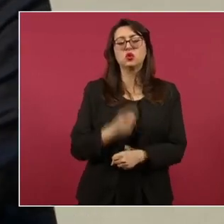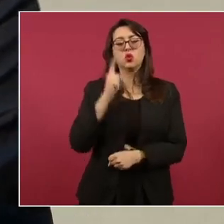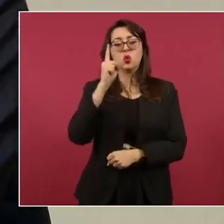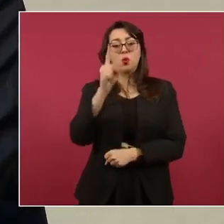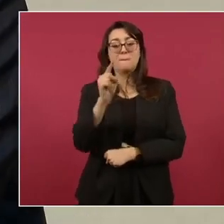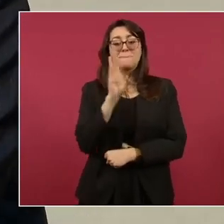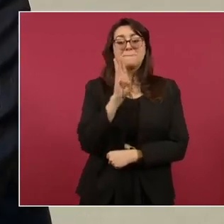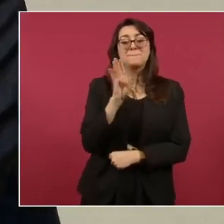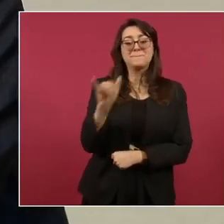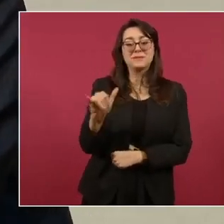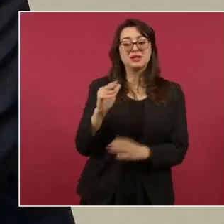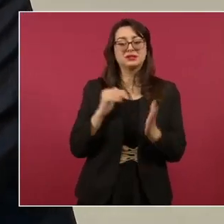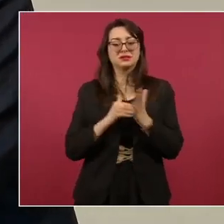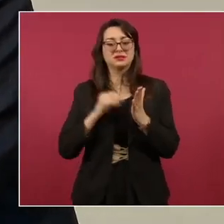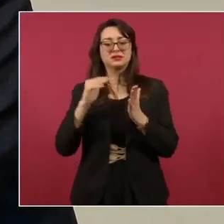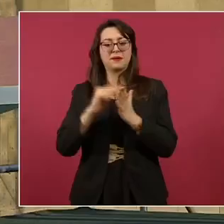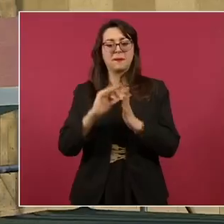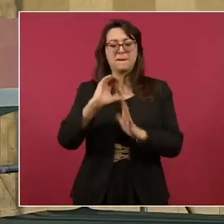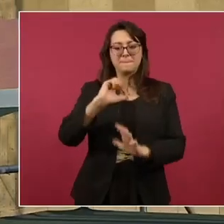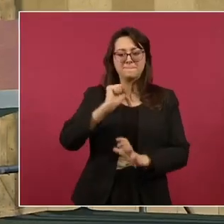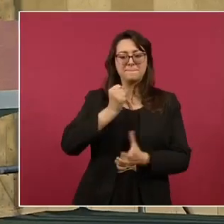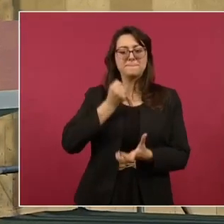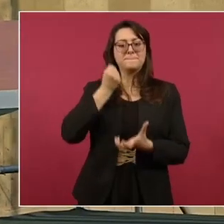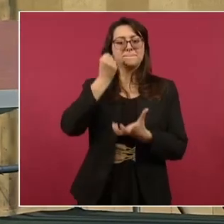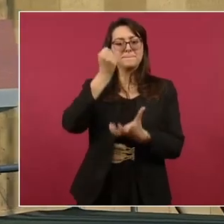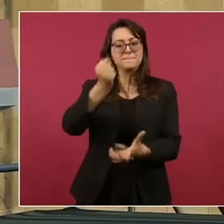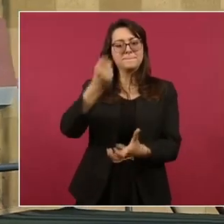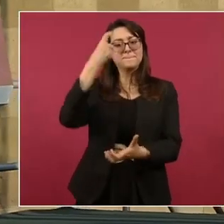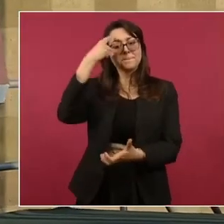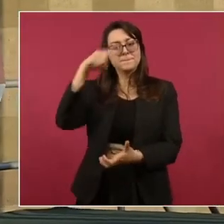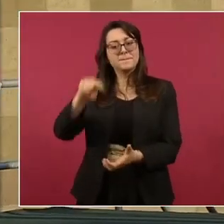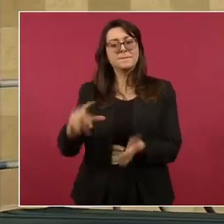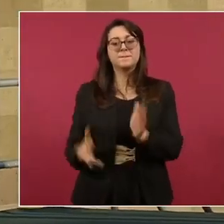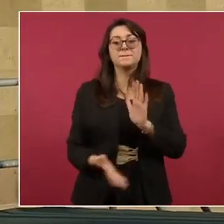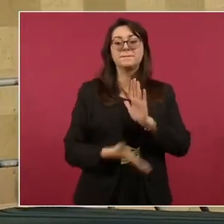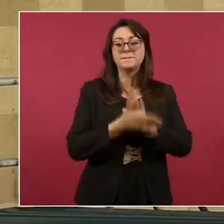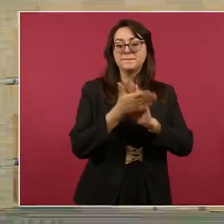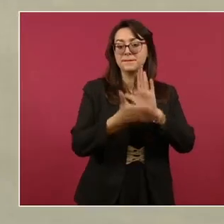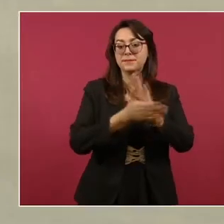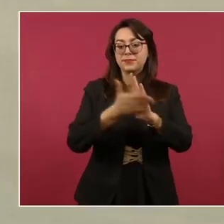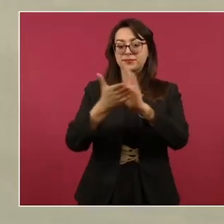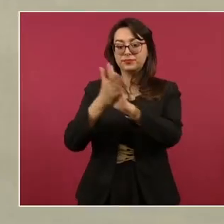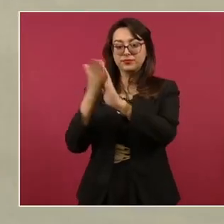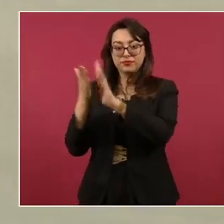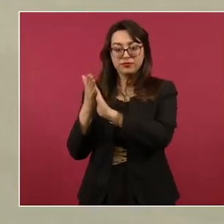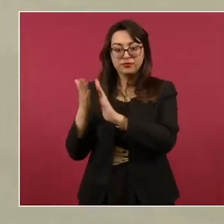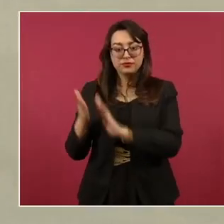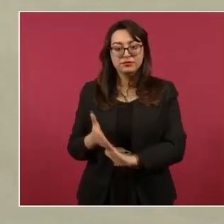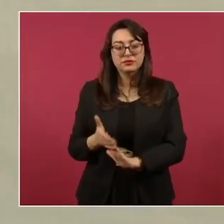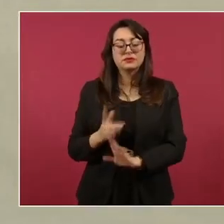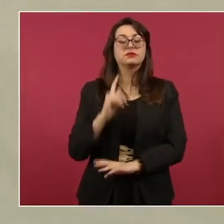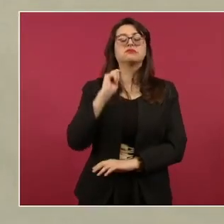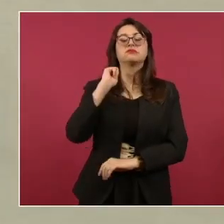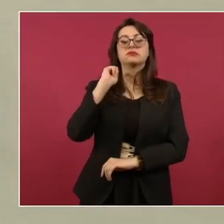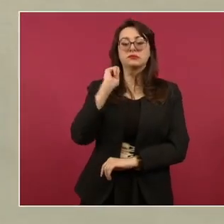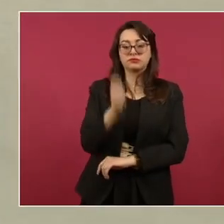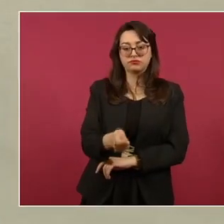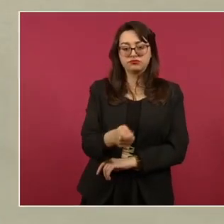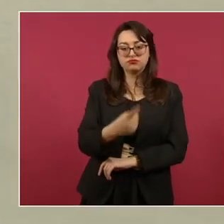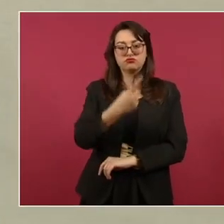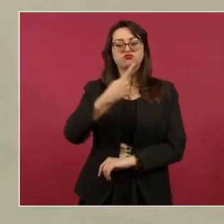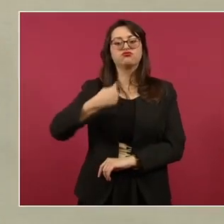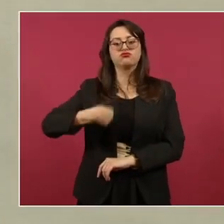1 billón de pesos en obras. Es decir, vamos a